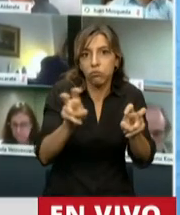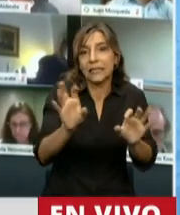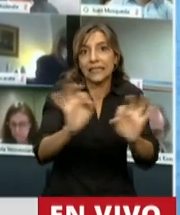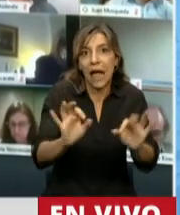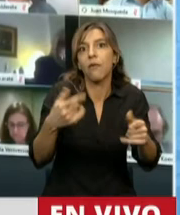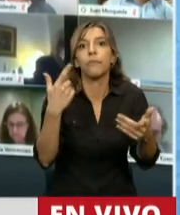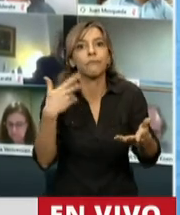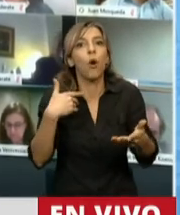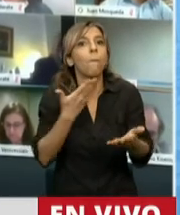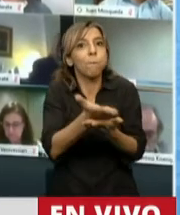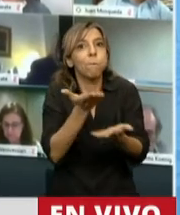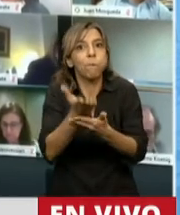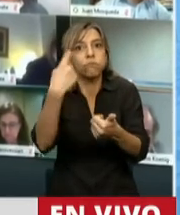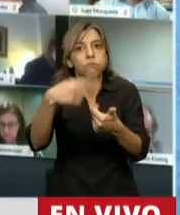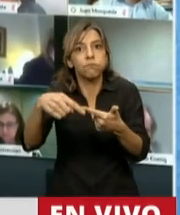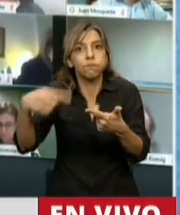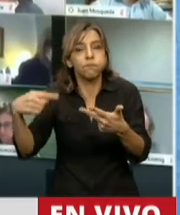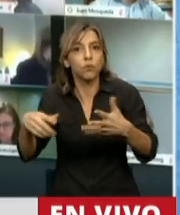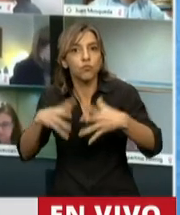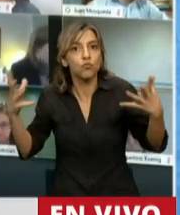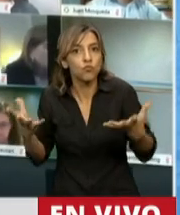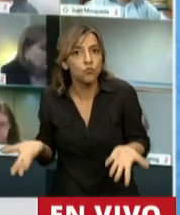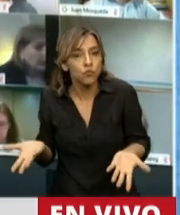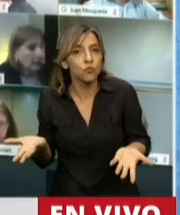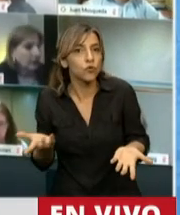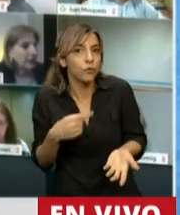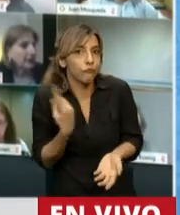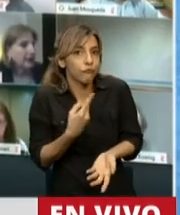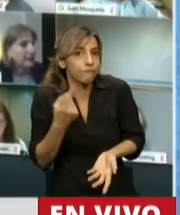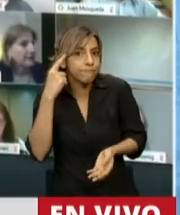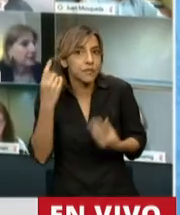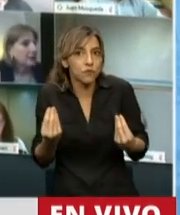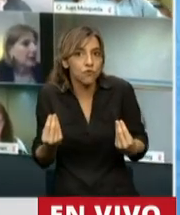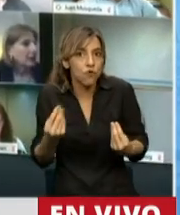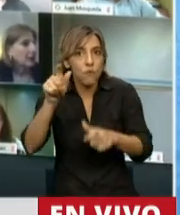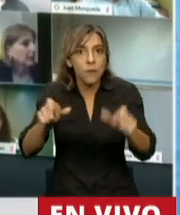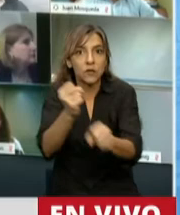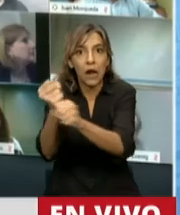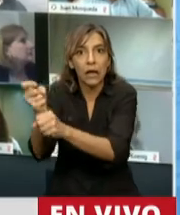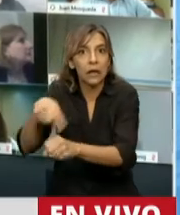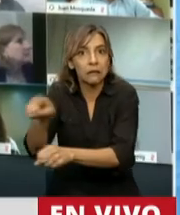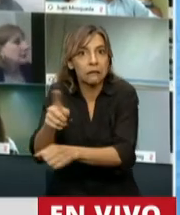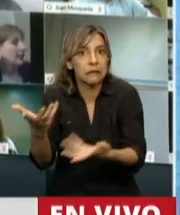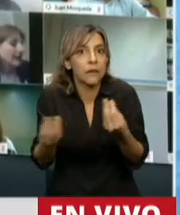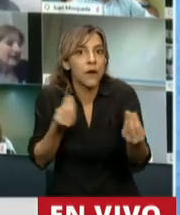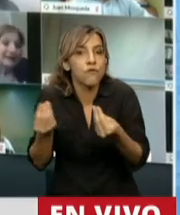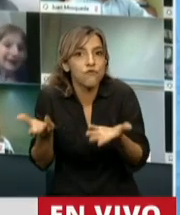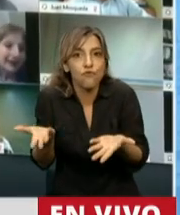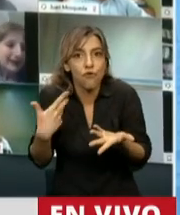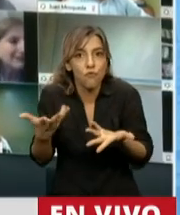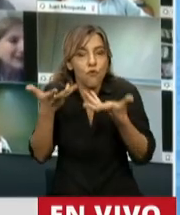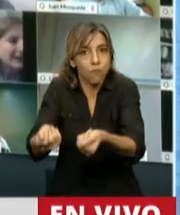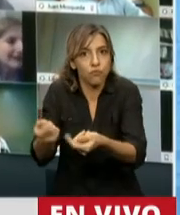¿sabe qué, señor presidente? Es utópico pensar que podemos defender a los trabajadores si no defendemos las fuentes que generan ese